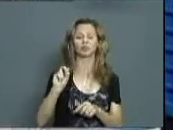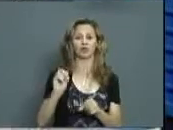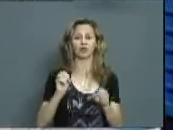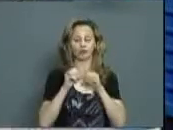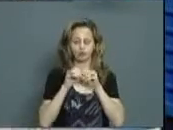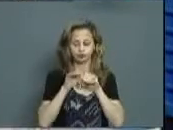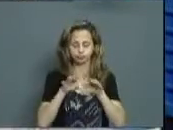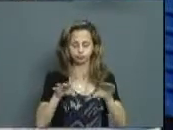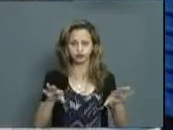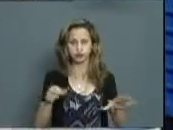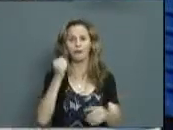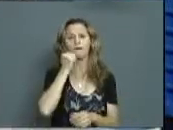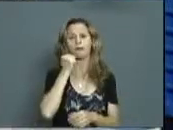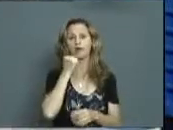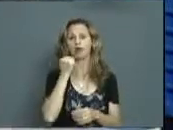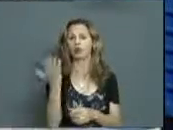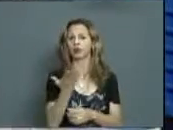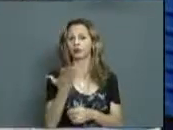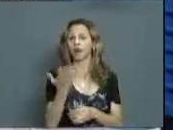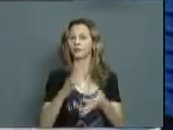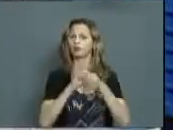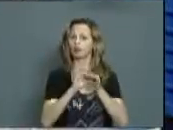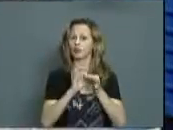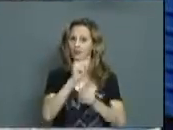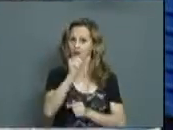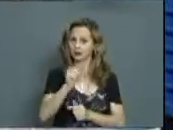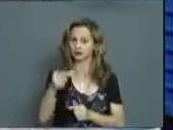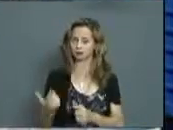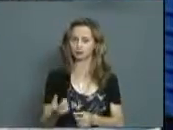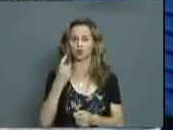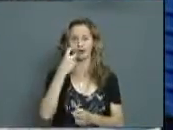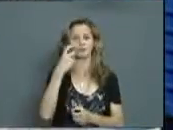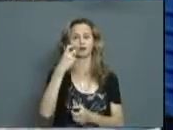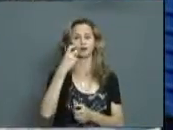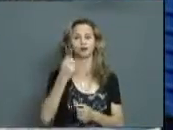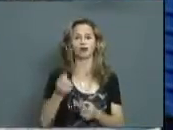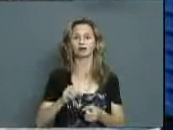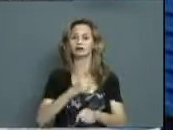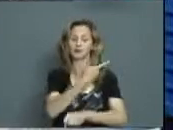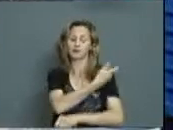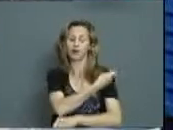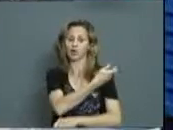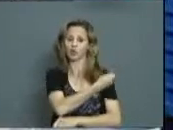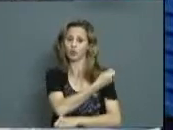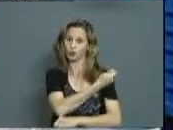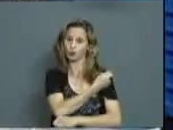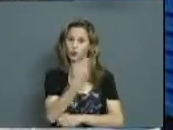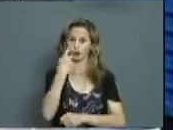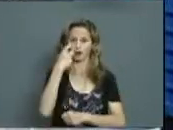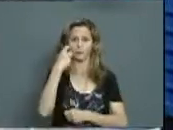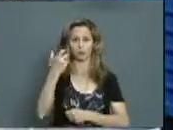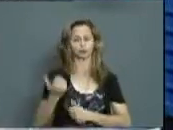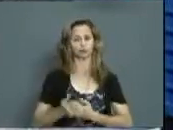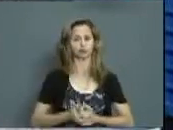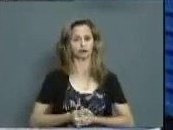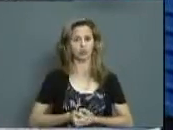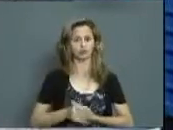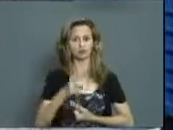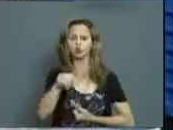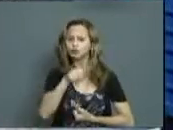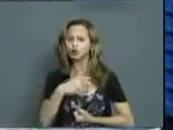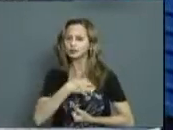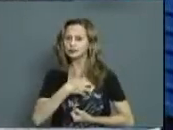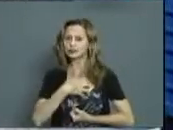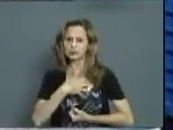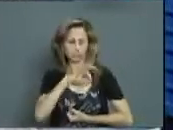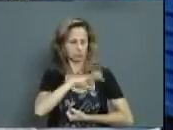además produce más formas graves, pero lo fundamental es que hay que estar vacunado, que hay que mantener la medida de protección, y si usted tiene síntomas,